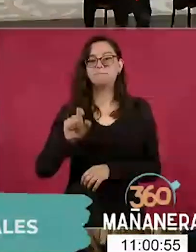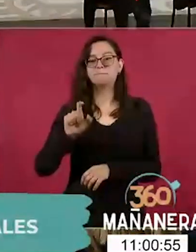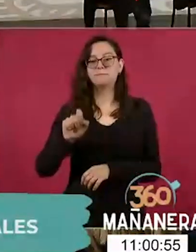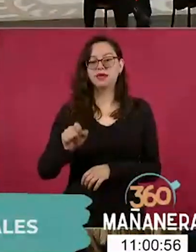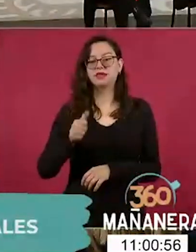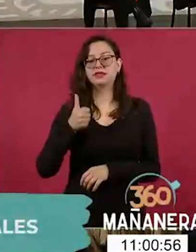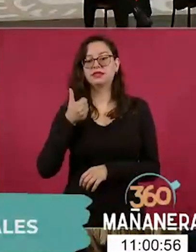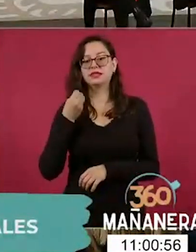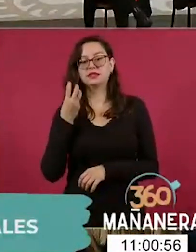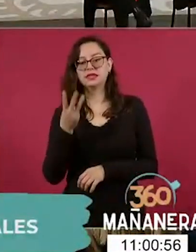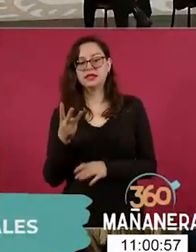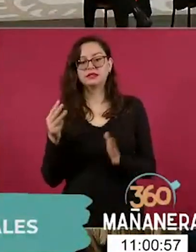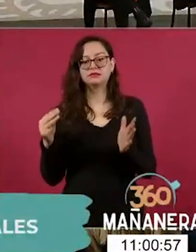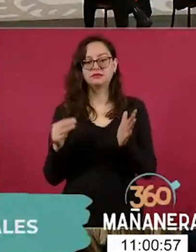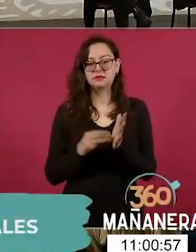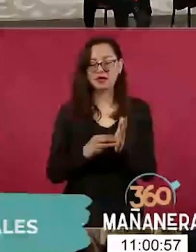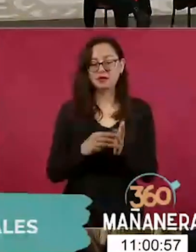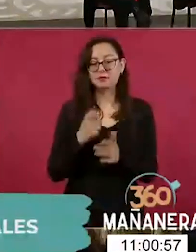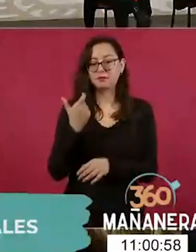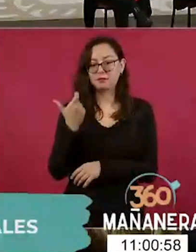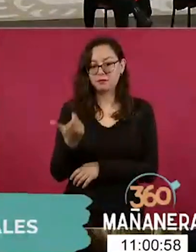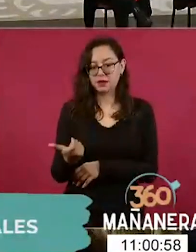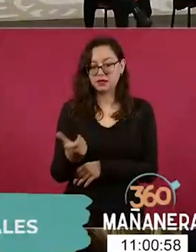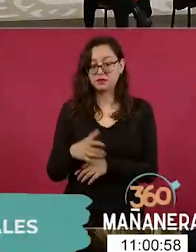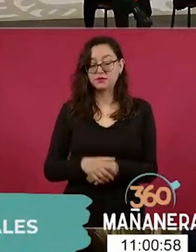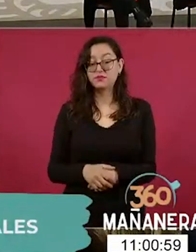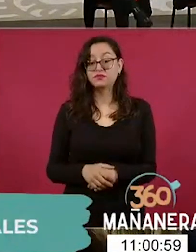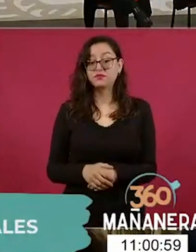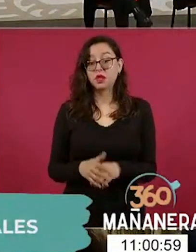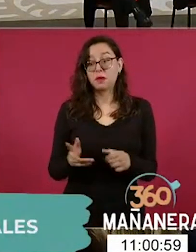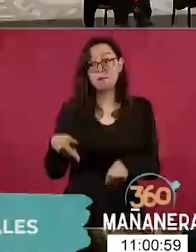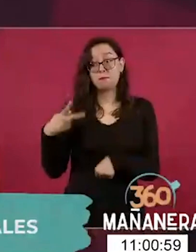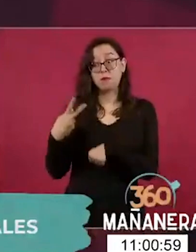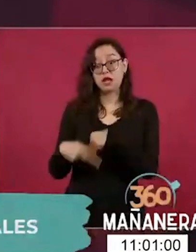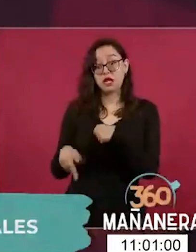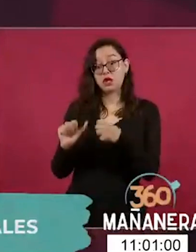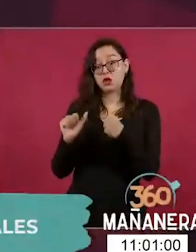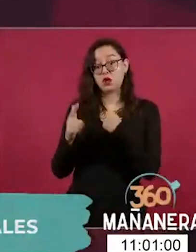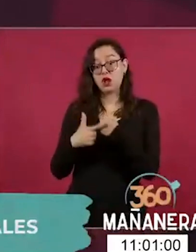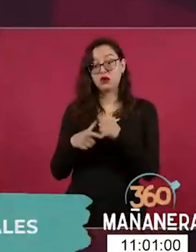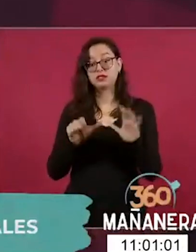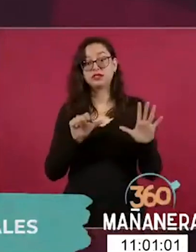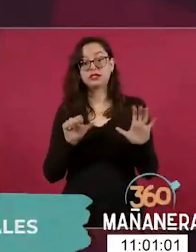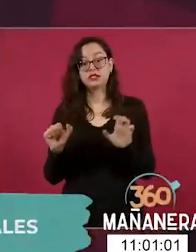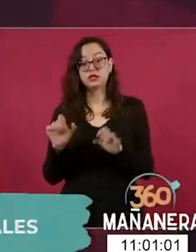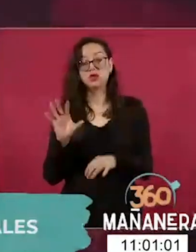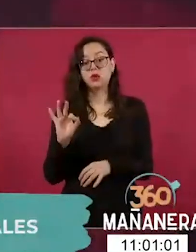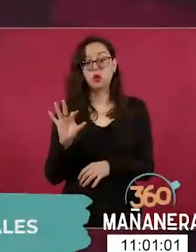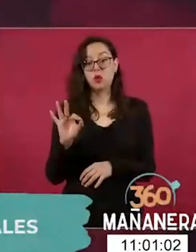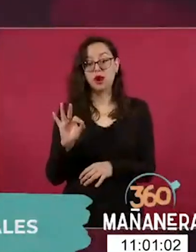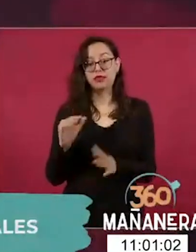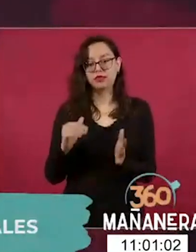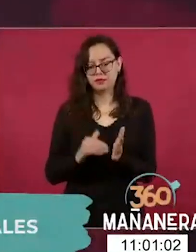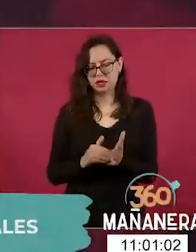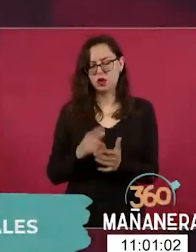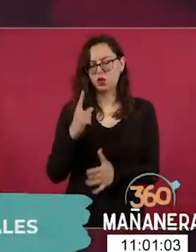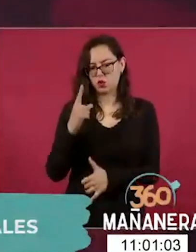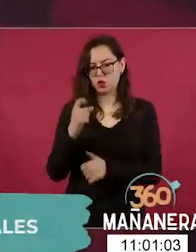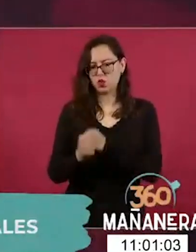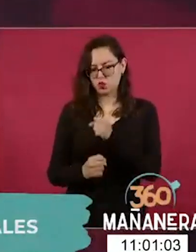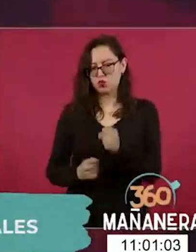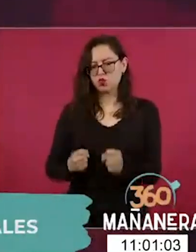72360 pesos un pago por riesgo de 640,000 pesos esto es anual y se